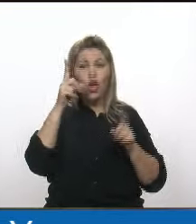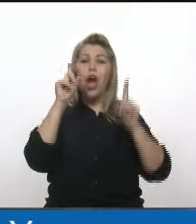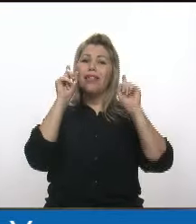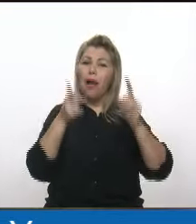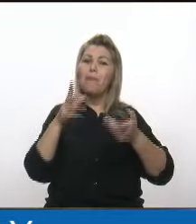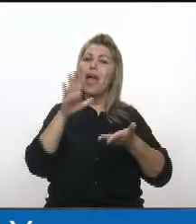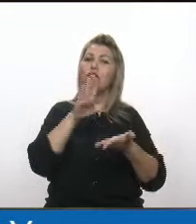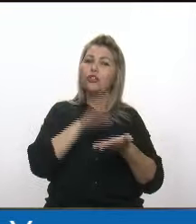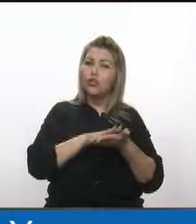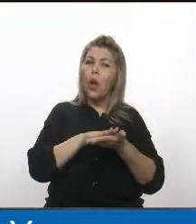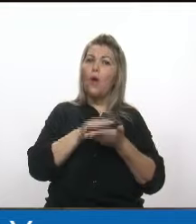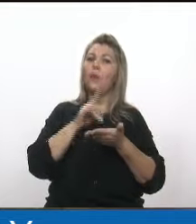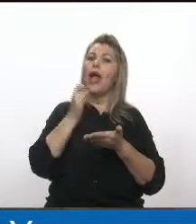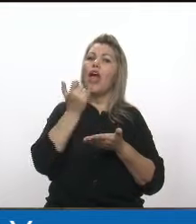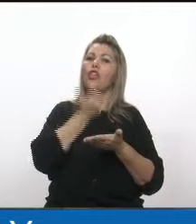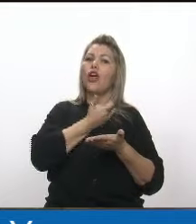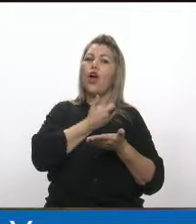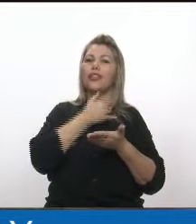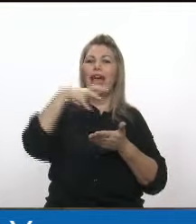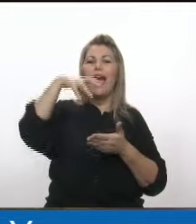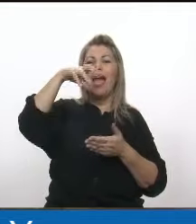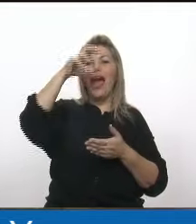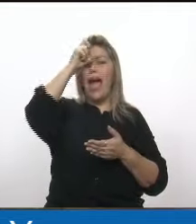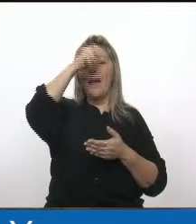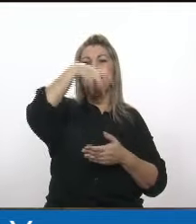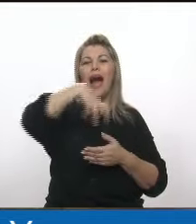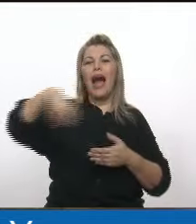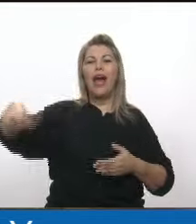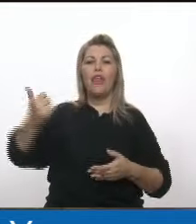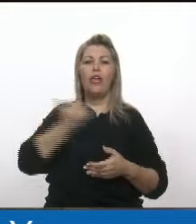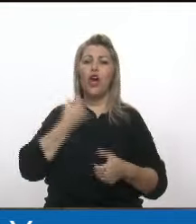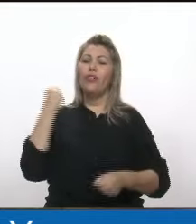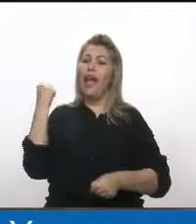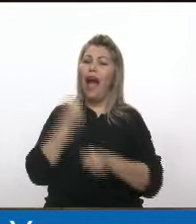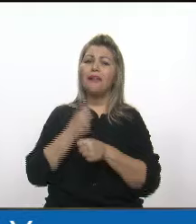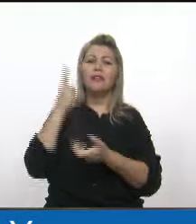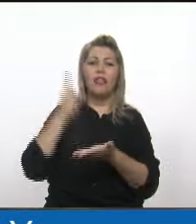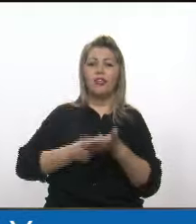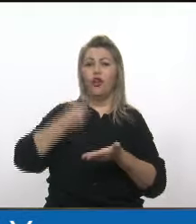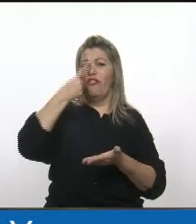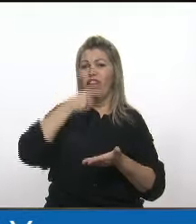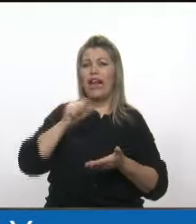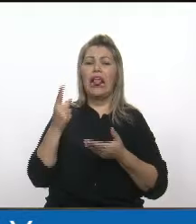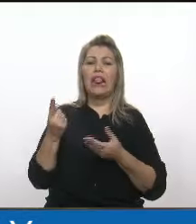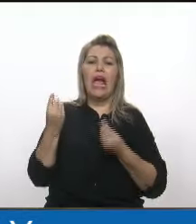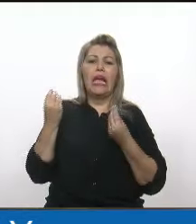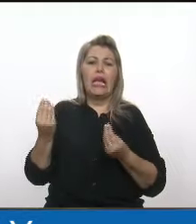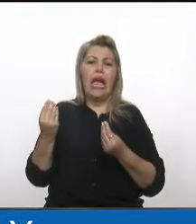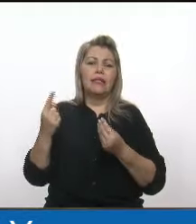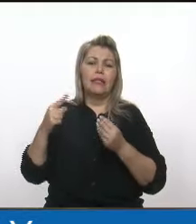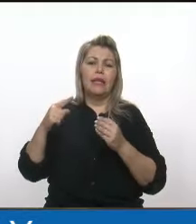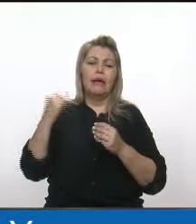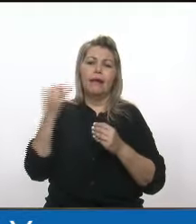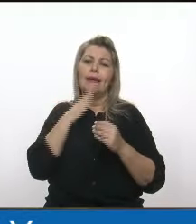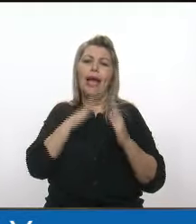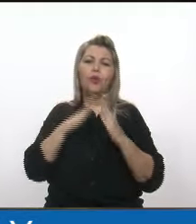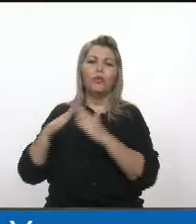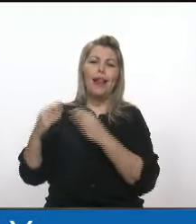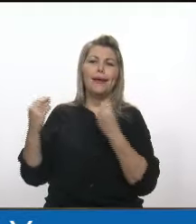ubicación de sus representaciones diplomáticas hasta que se resuelva el estatus final de Jerusalén